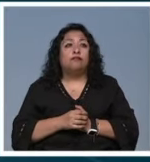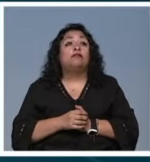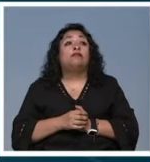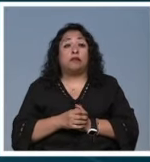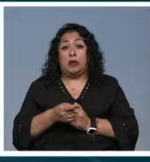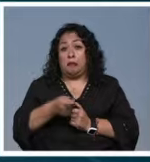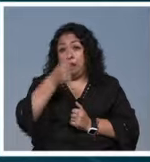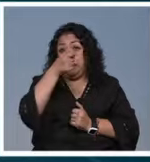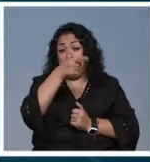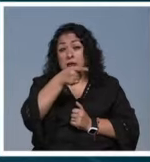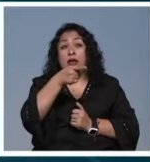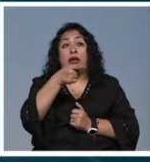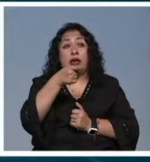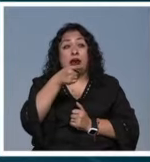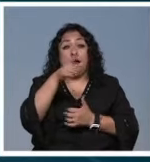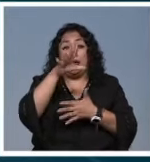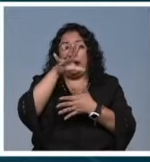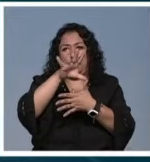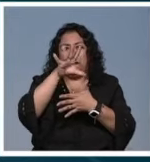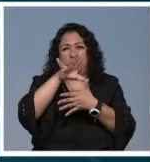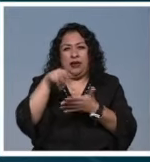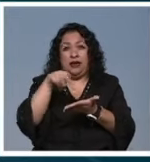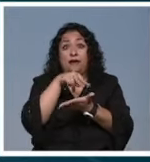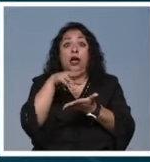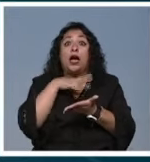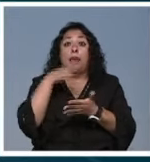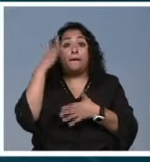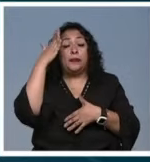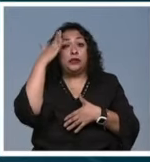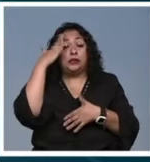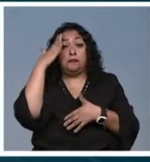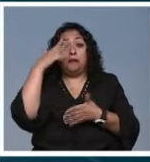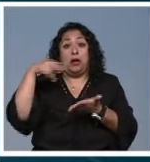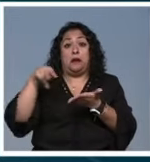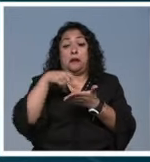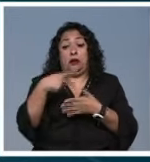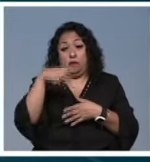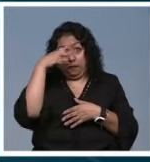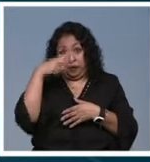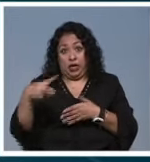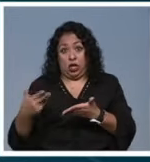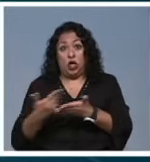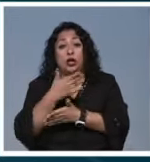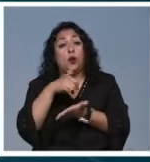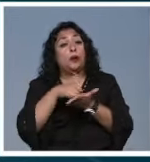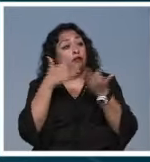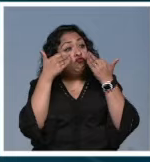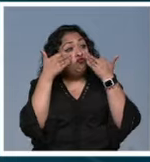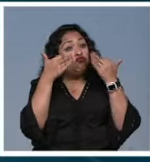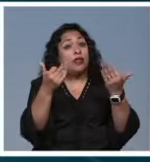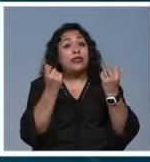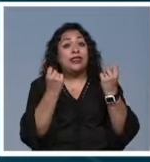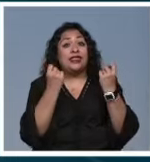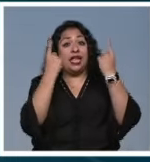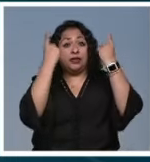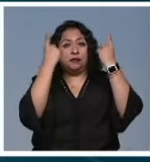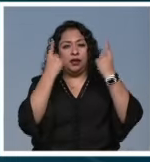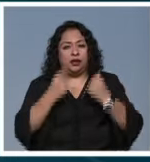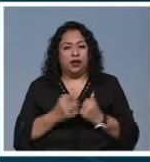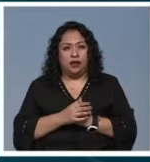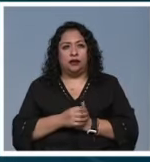Es la primera vez que el American Ballet Theatre tiene un bailarín principal mexicano. Nueva York será testigo de los despertares.